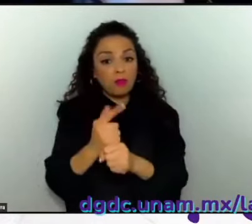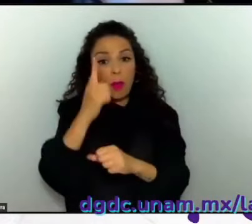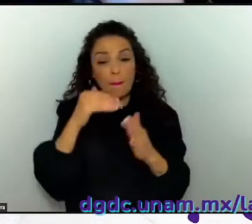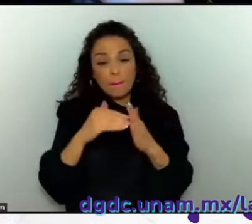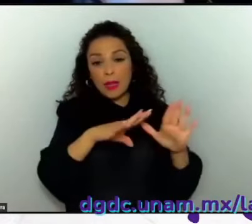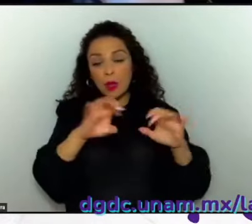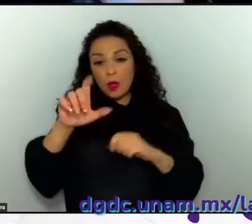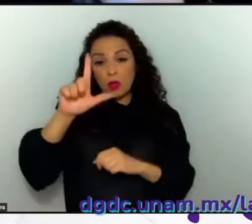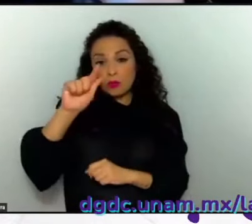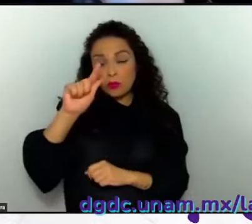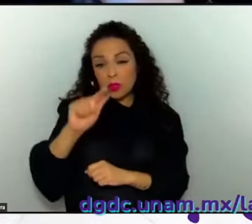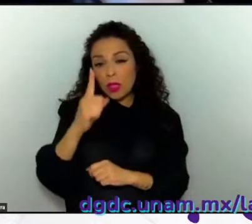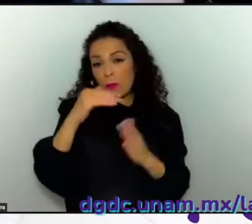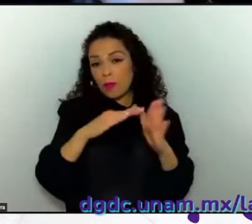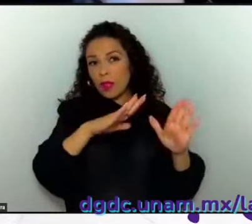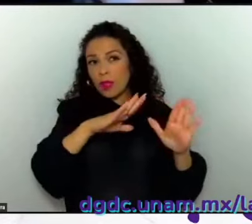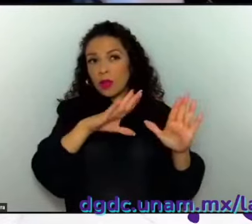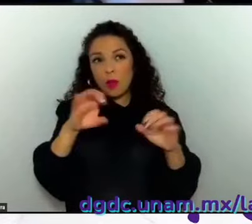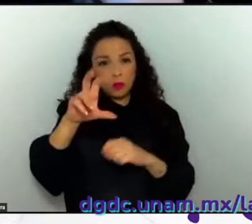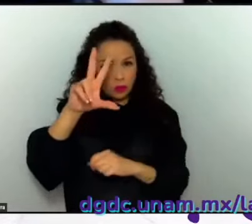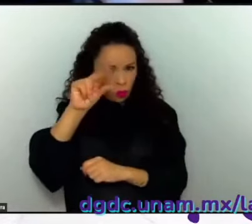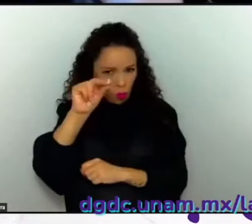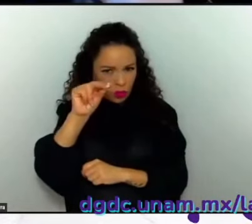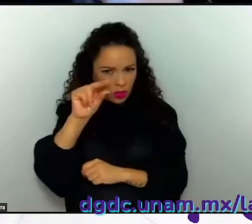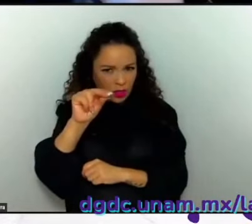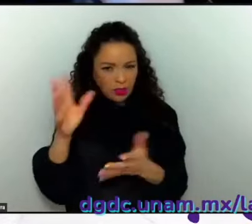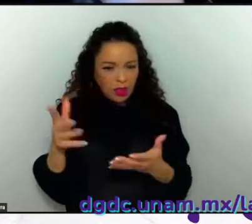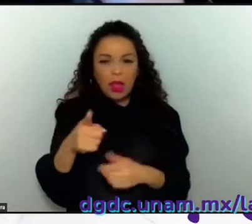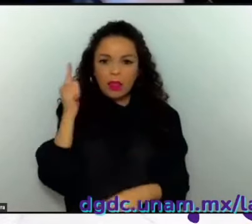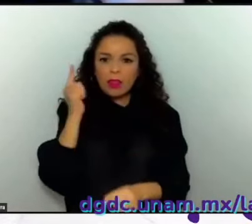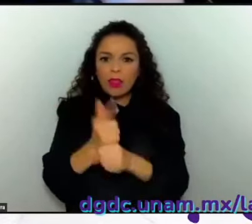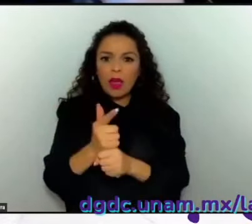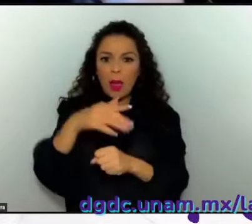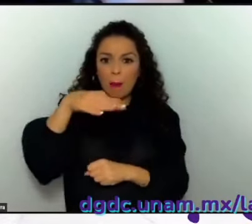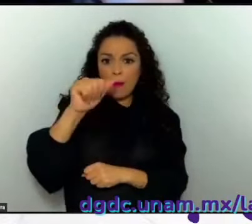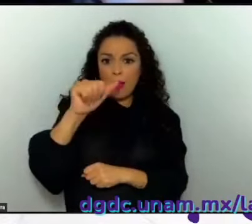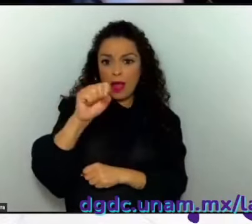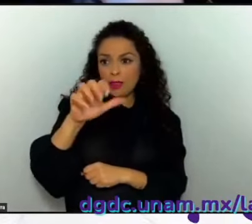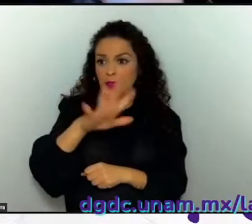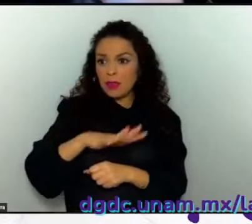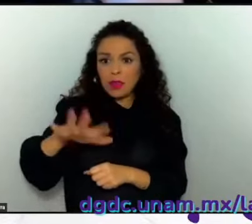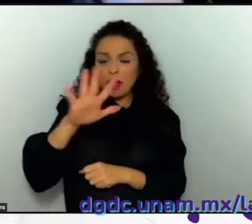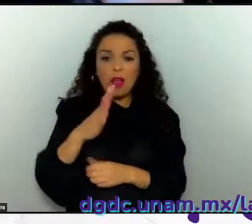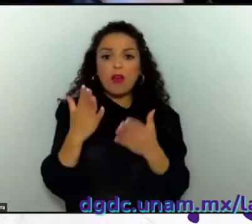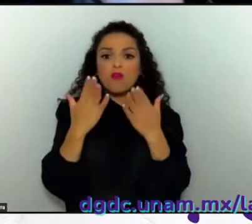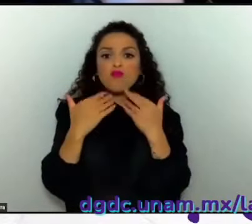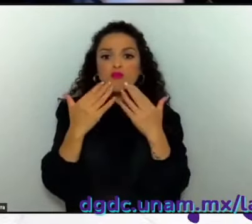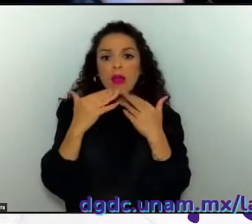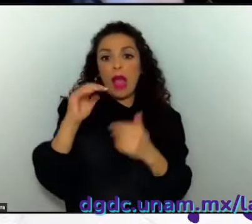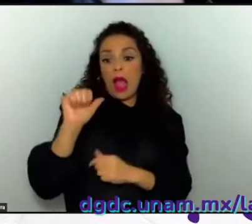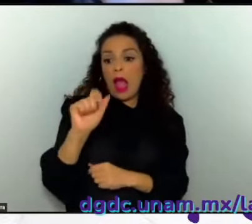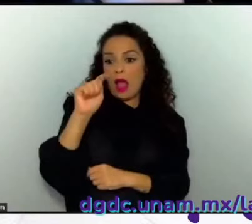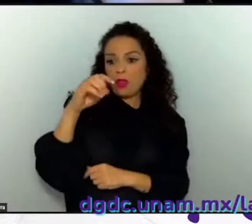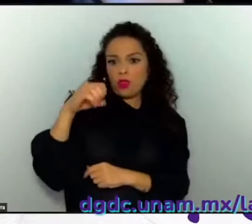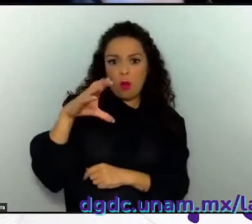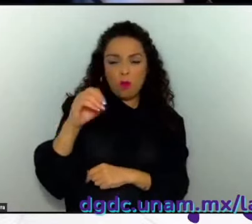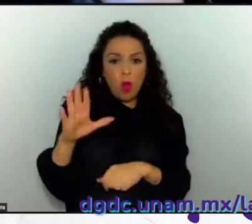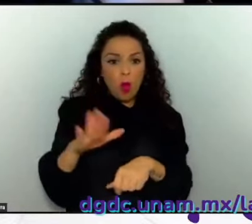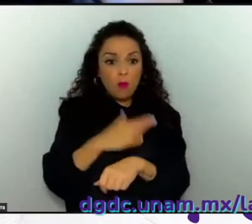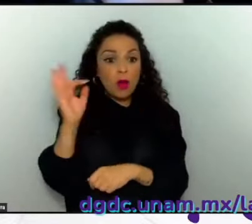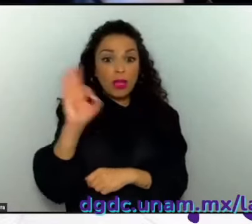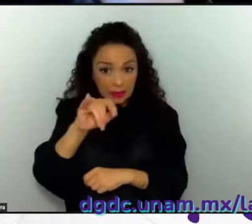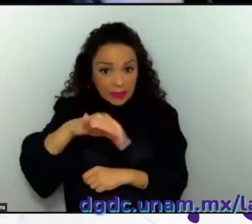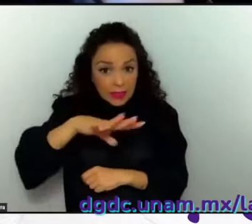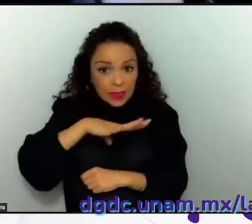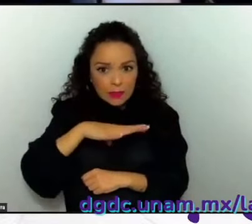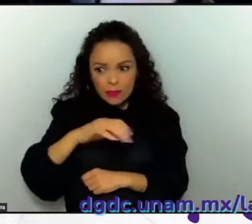los 80 que toda esa masa que faltaba no podía estar hecha de átomos, porque si estaba hecha de átomos nos echaba a perder otras cosas.